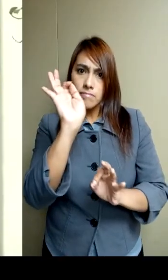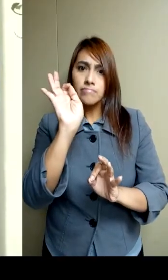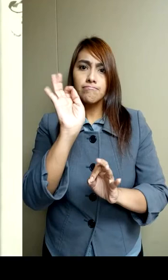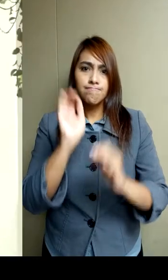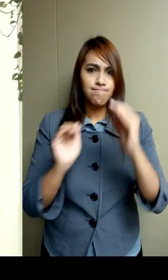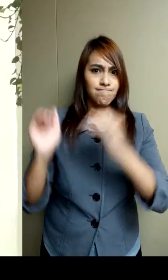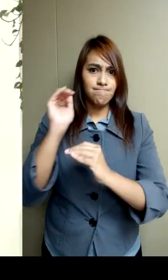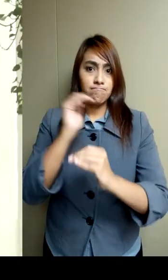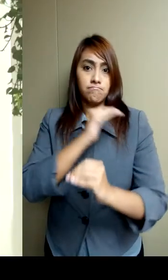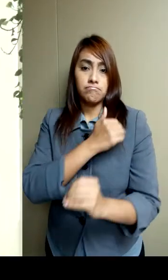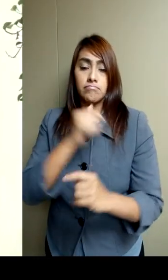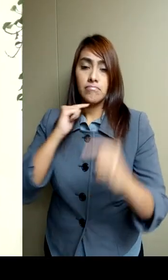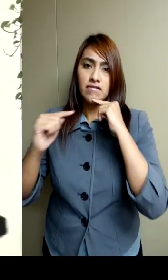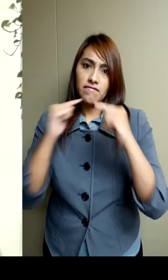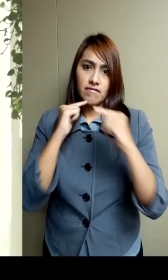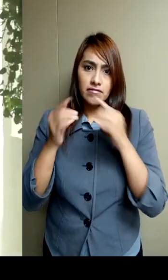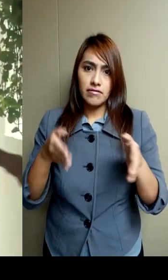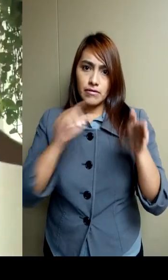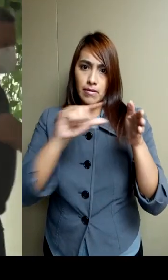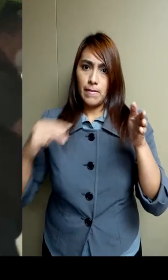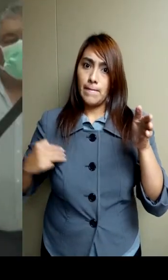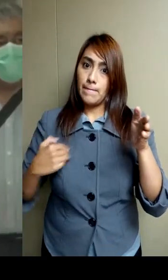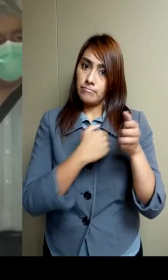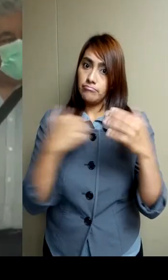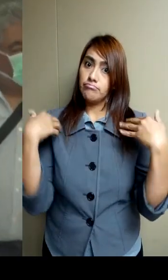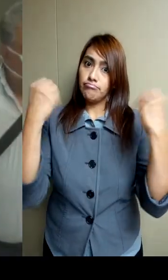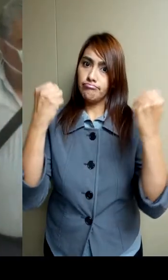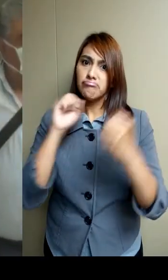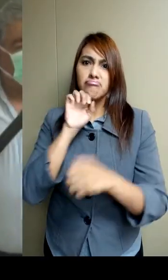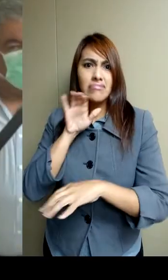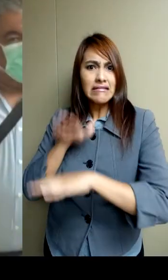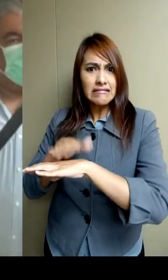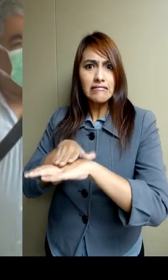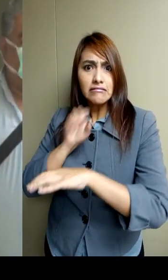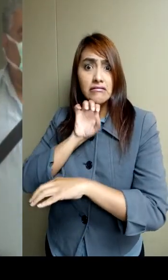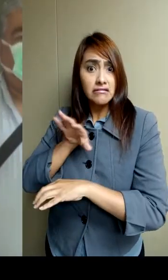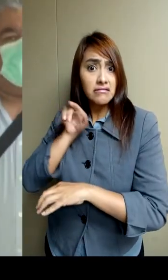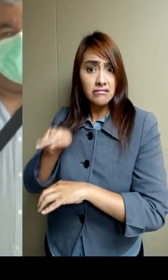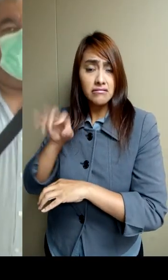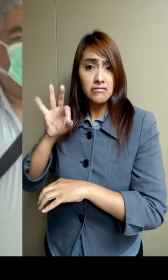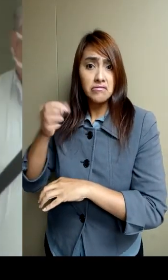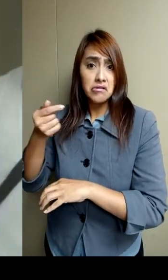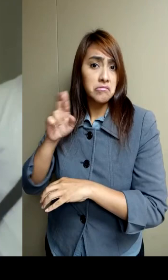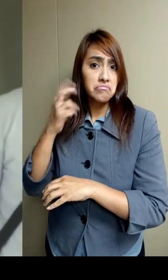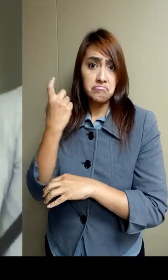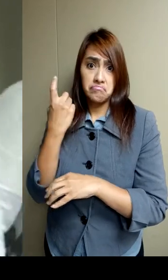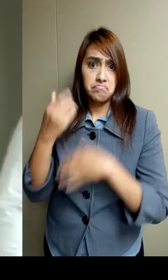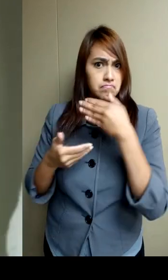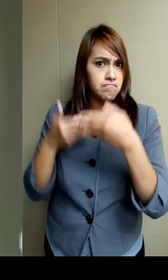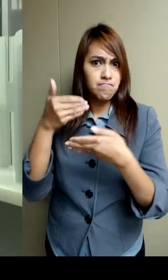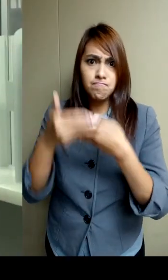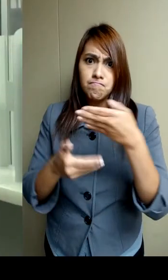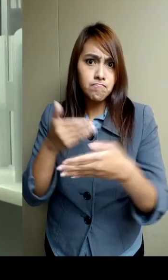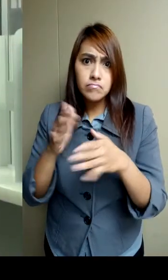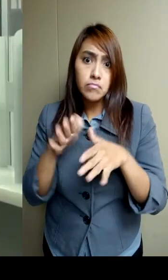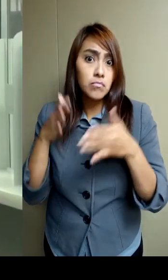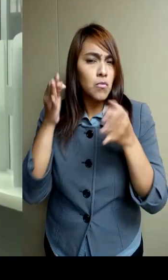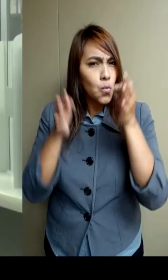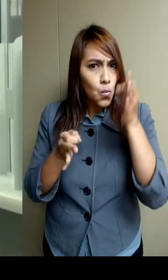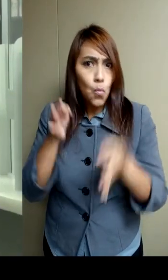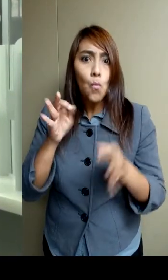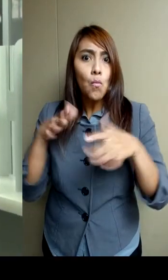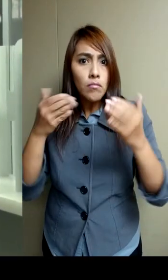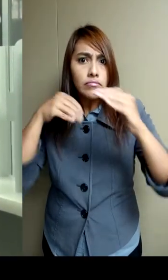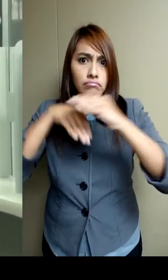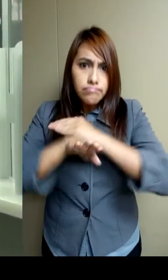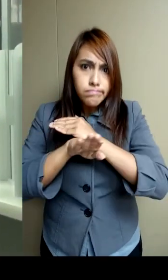las denuncias de los gerentes legales del minsal dejaron en evidencia que fiscalía incumplió con parte del debido proceso al